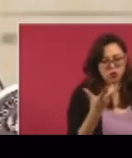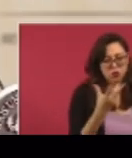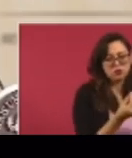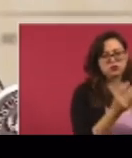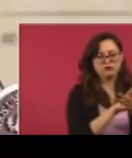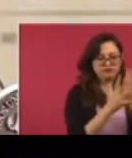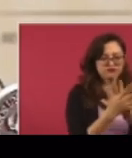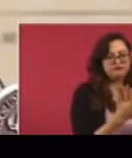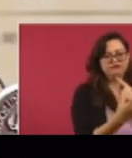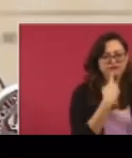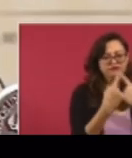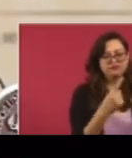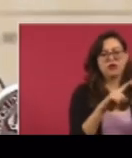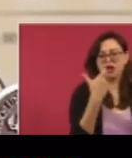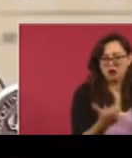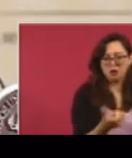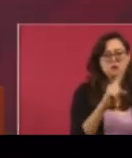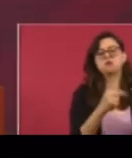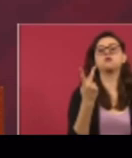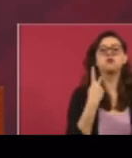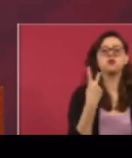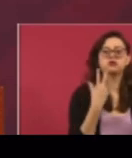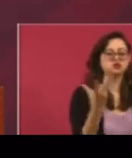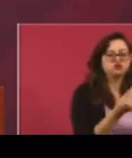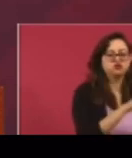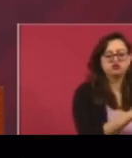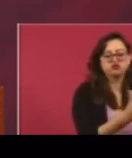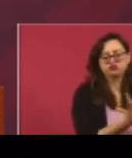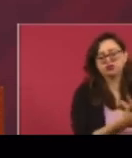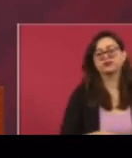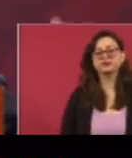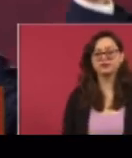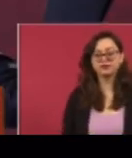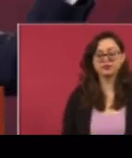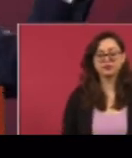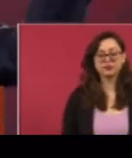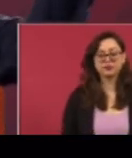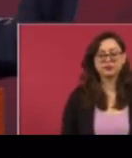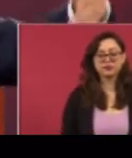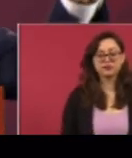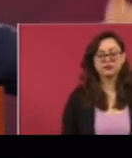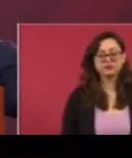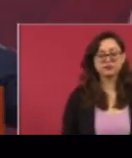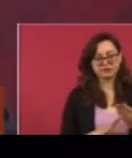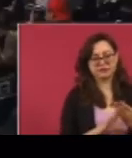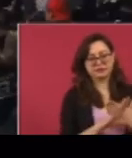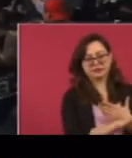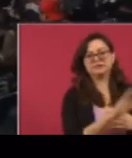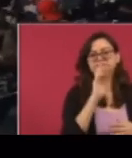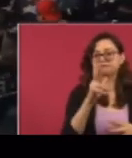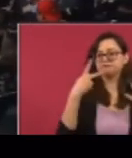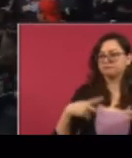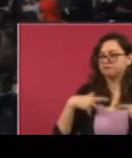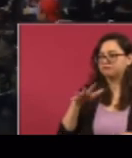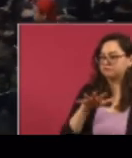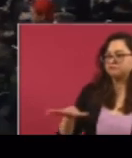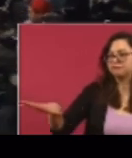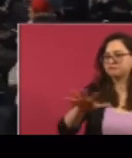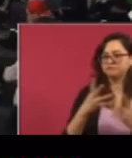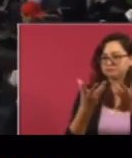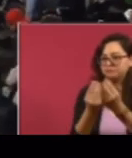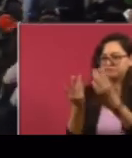de alimentos porque no se hubiera no se haya inventado la tecnología en los campos en la agricultura para producir tanto